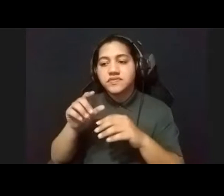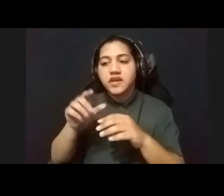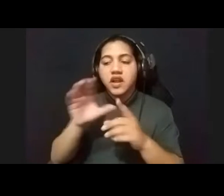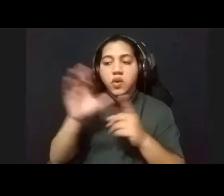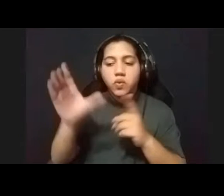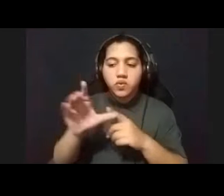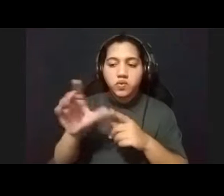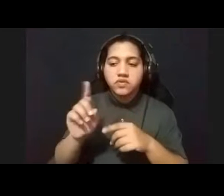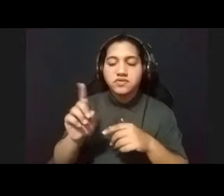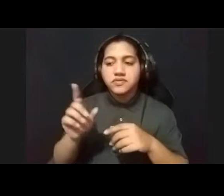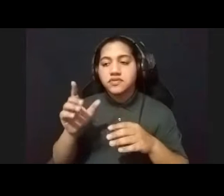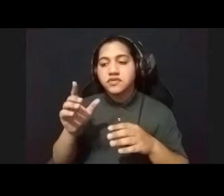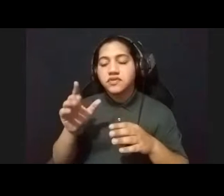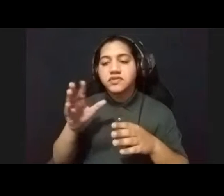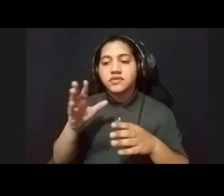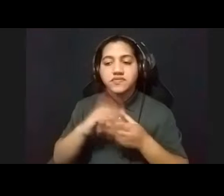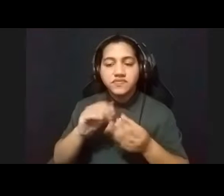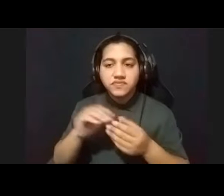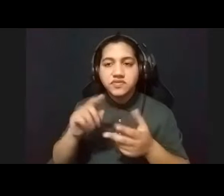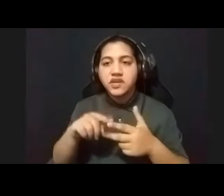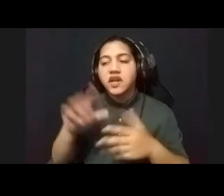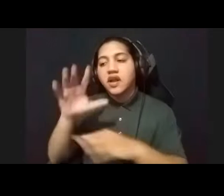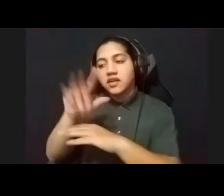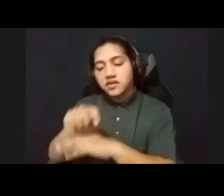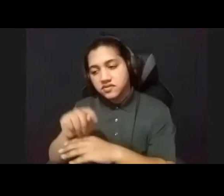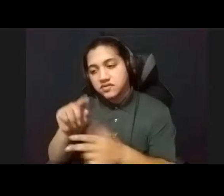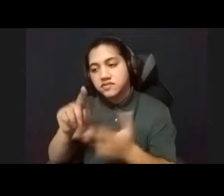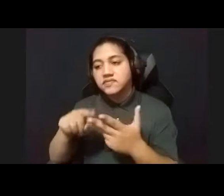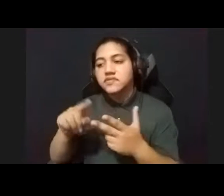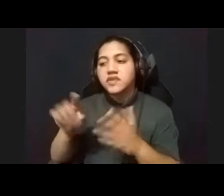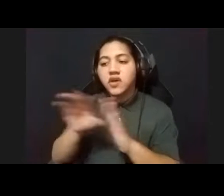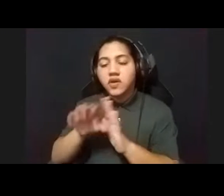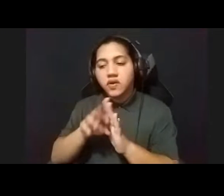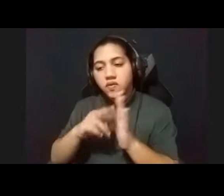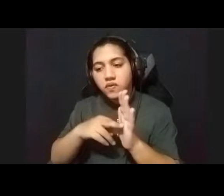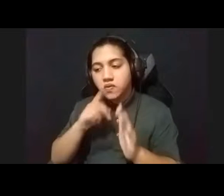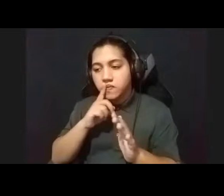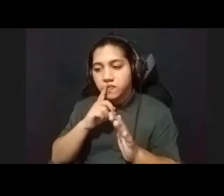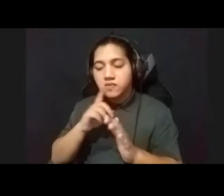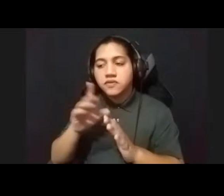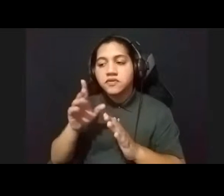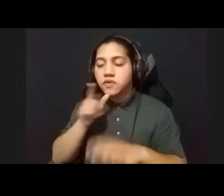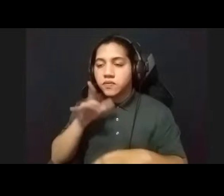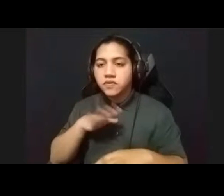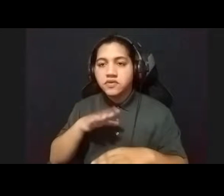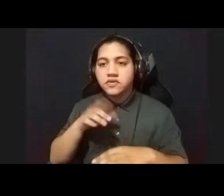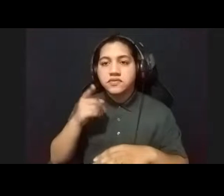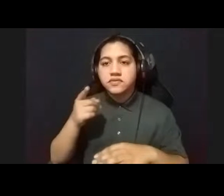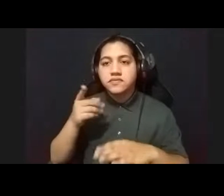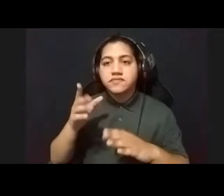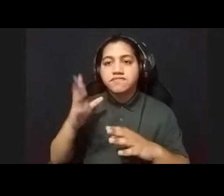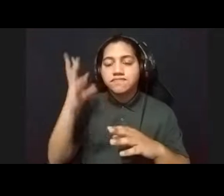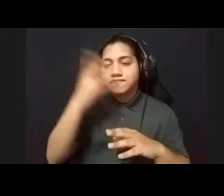los rituales que se practicaban y de los códigos secretos que tenían las mujeres. Esta es una de las versiones más bellas que